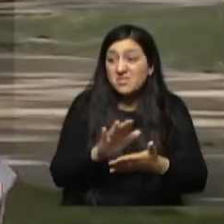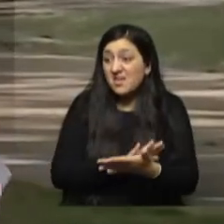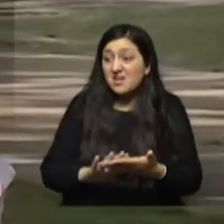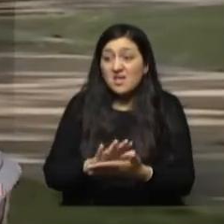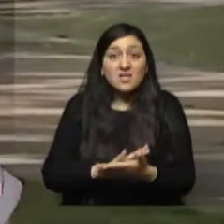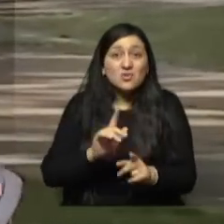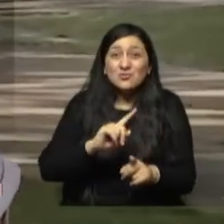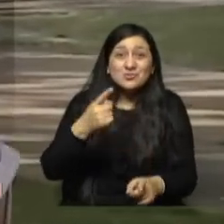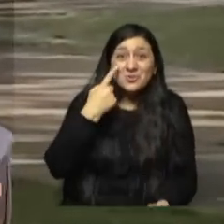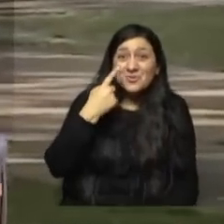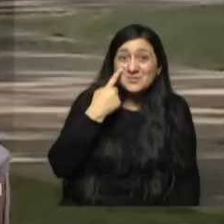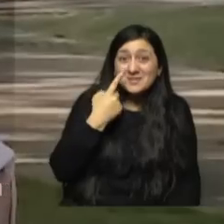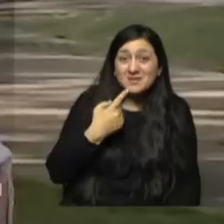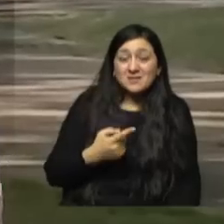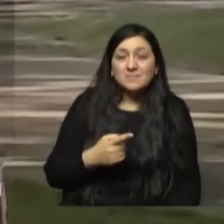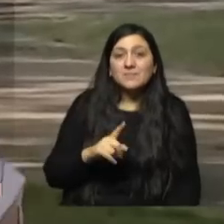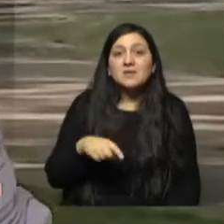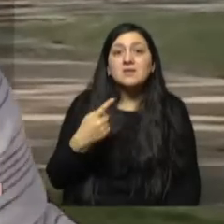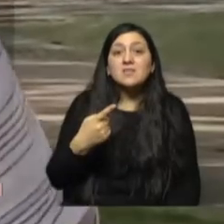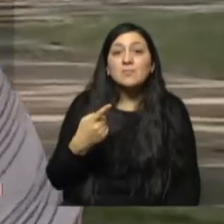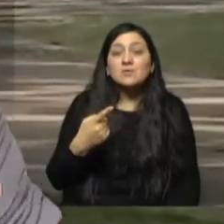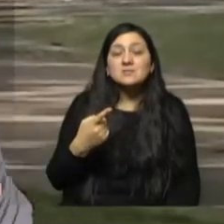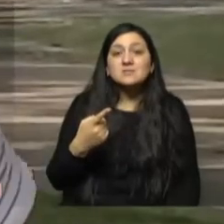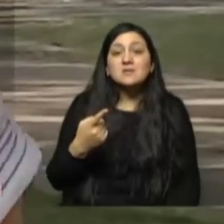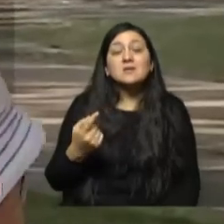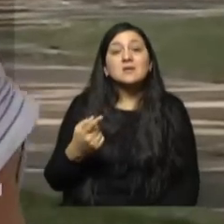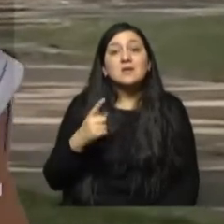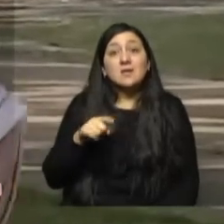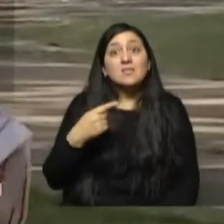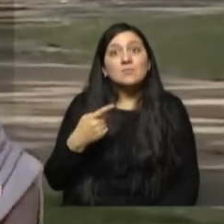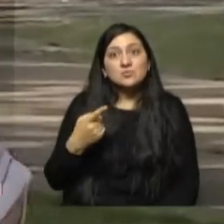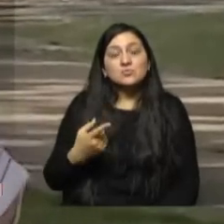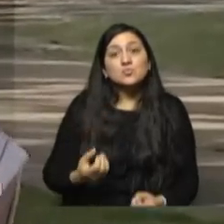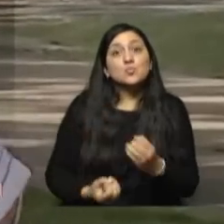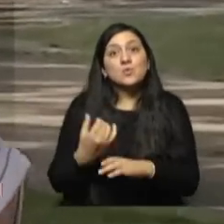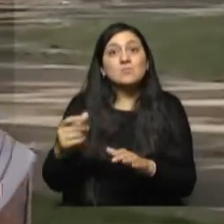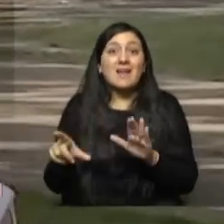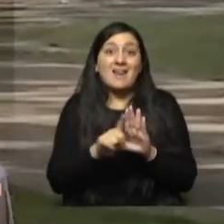era conocido. Y después fecundó en esta ley que tenemos. Exactamente, porque